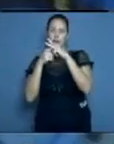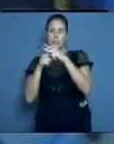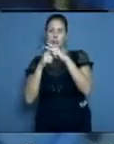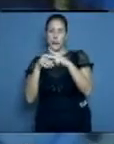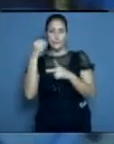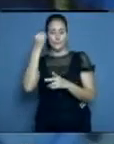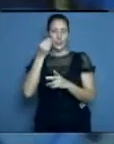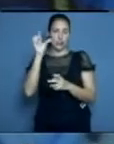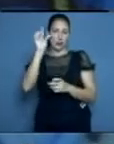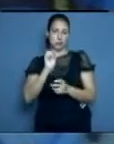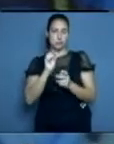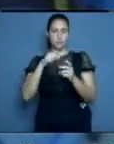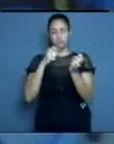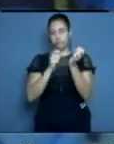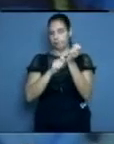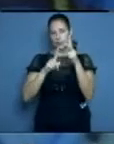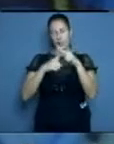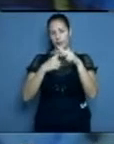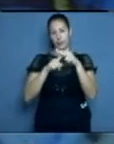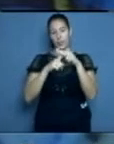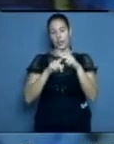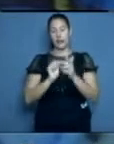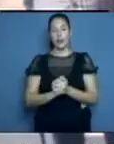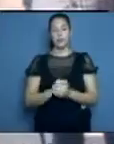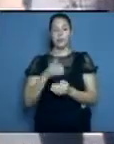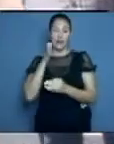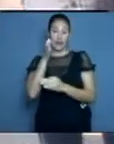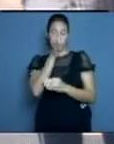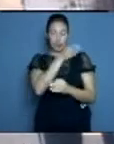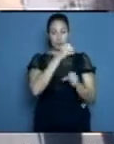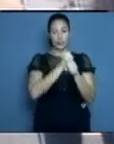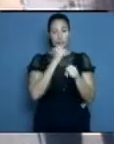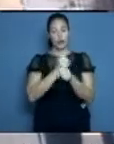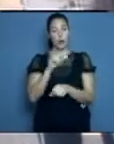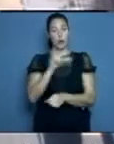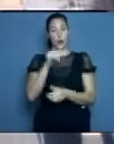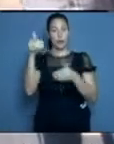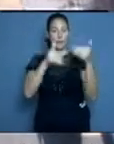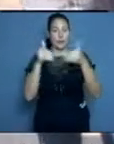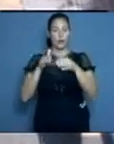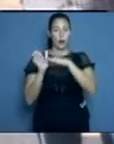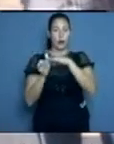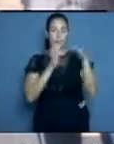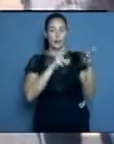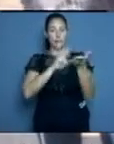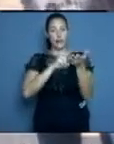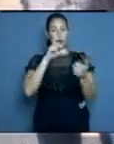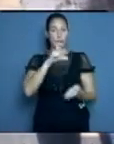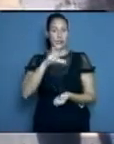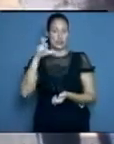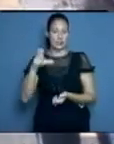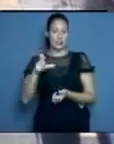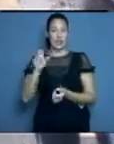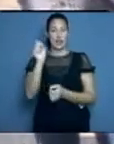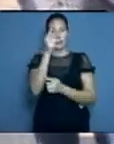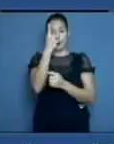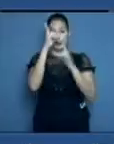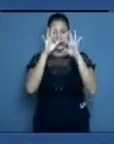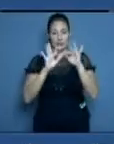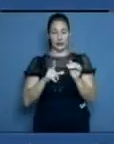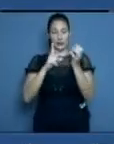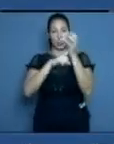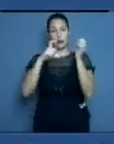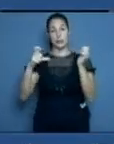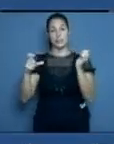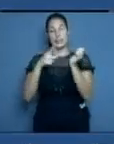consumo y está en fase de prueba. En el recorrido de trabajo estuvieron presentes además el miembro del Comité Central y primer secretario del partido en la provincia, Ernesto